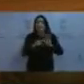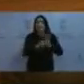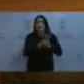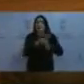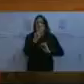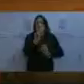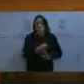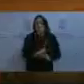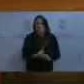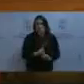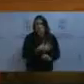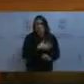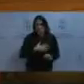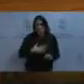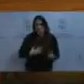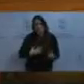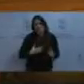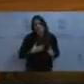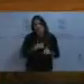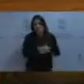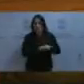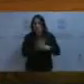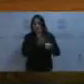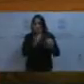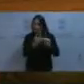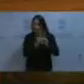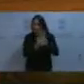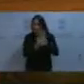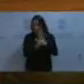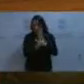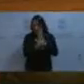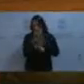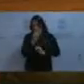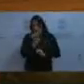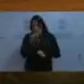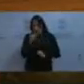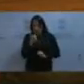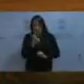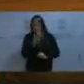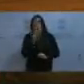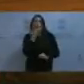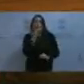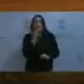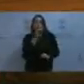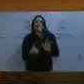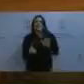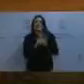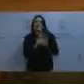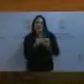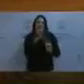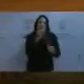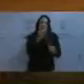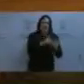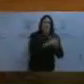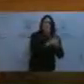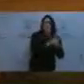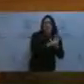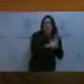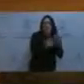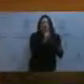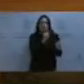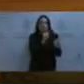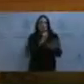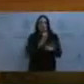quieren gobernar mediante un decreto. Les gusta a ustedes decretazos y no ley, y discusión y